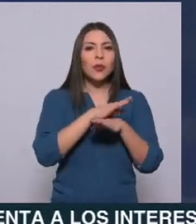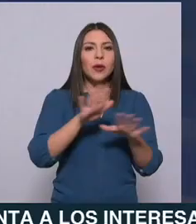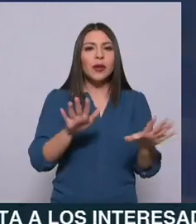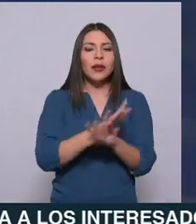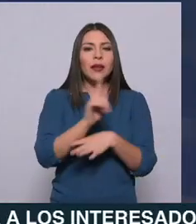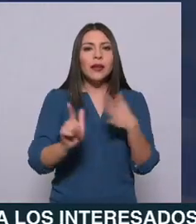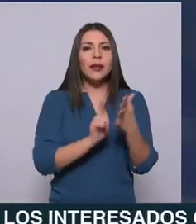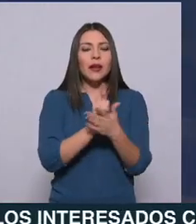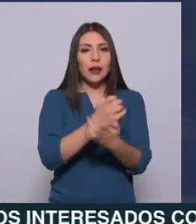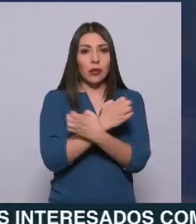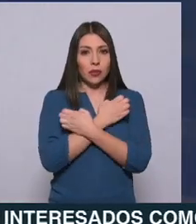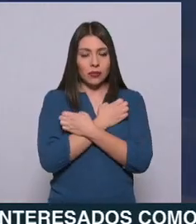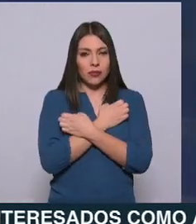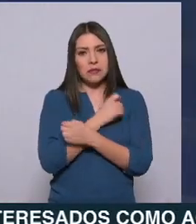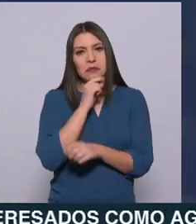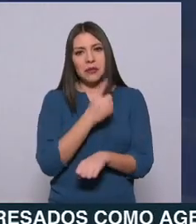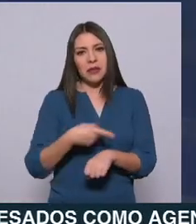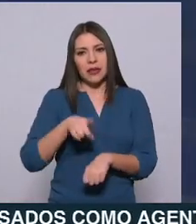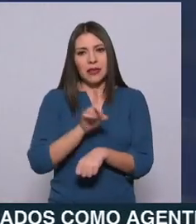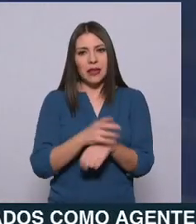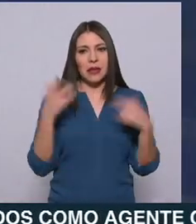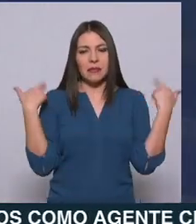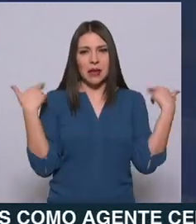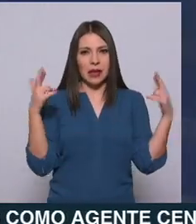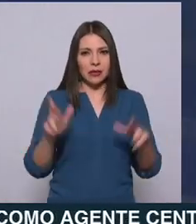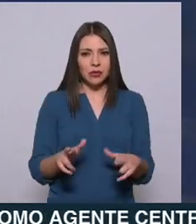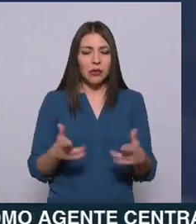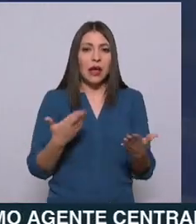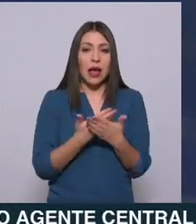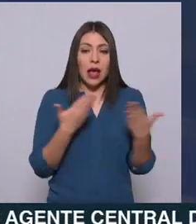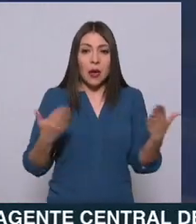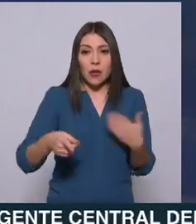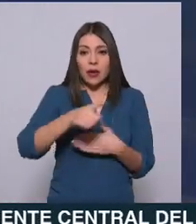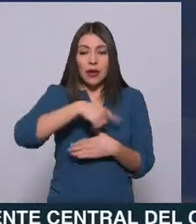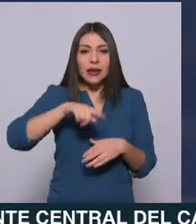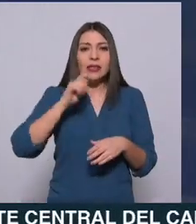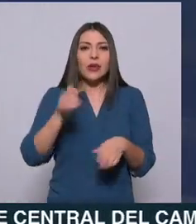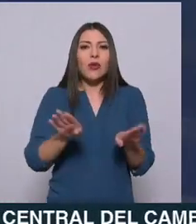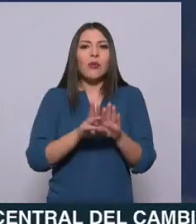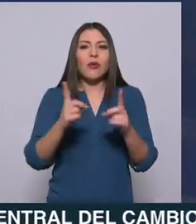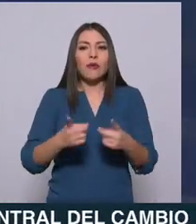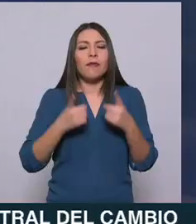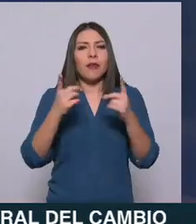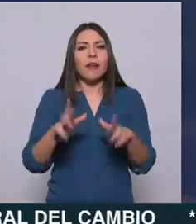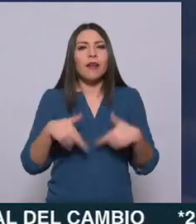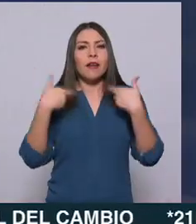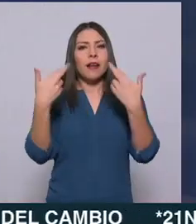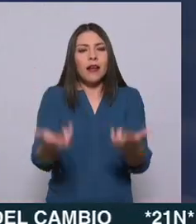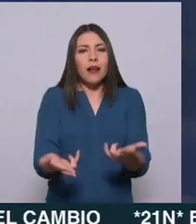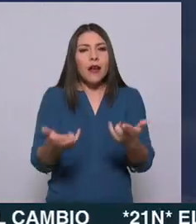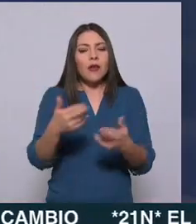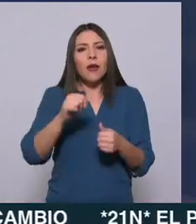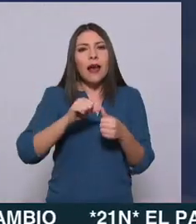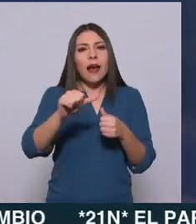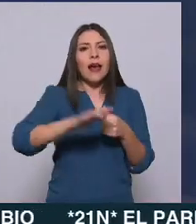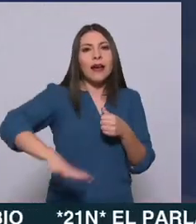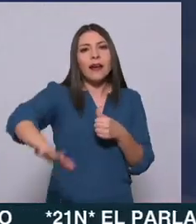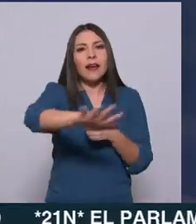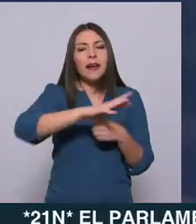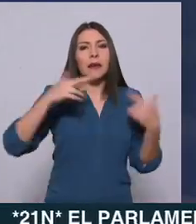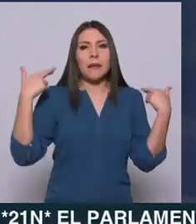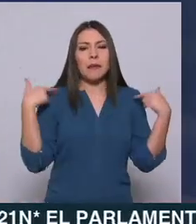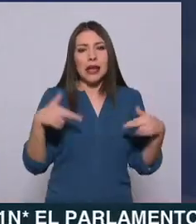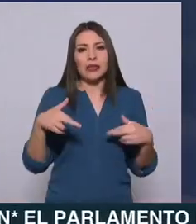Maestro. Y qué mejor regalo para nuestros maestros que aprobar en la ciudad la reforma educativa. Una reforma